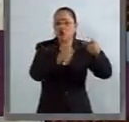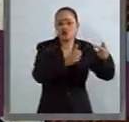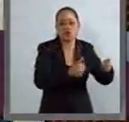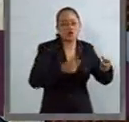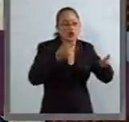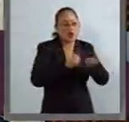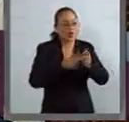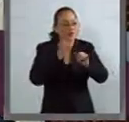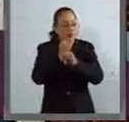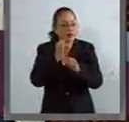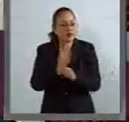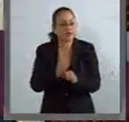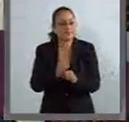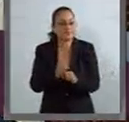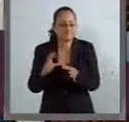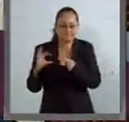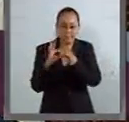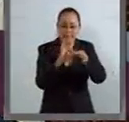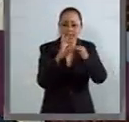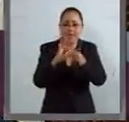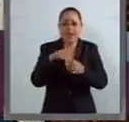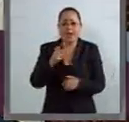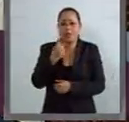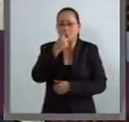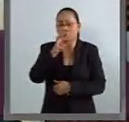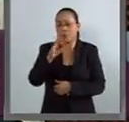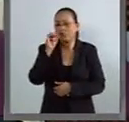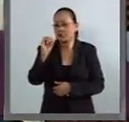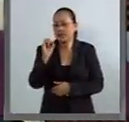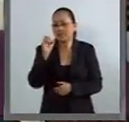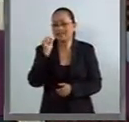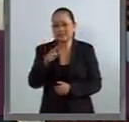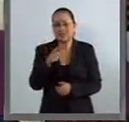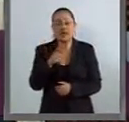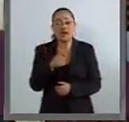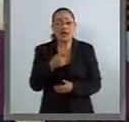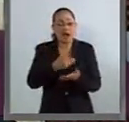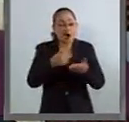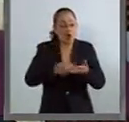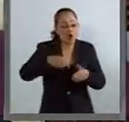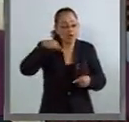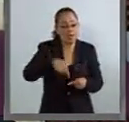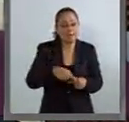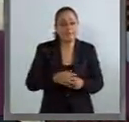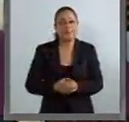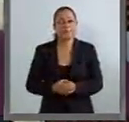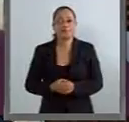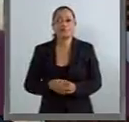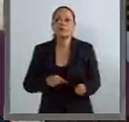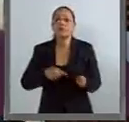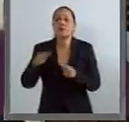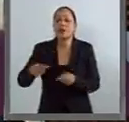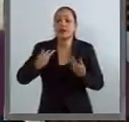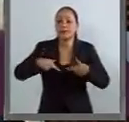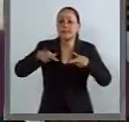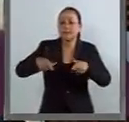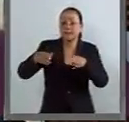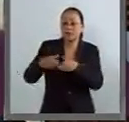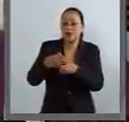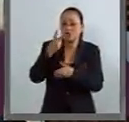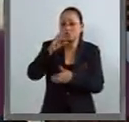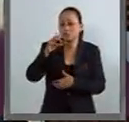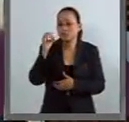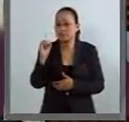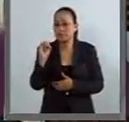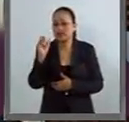virtuales. El asunto es que la representación 1.0 solo atiende el aquí y el ahora. y la representación 2.0